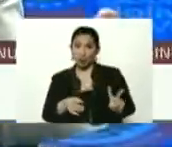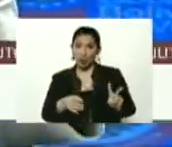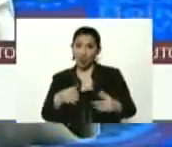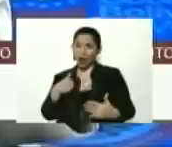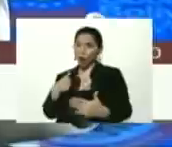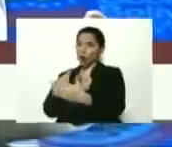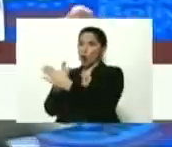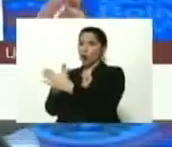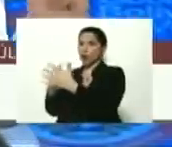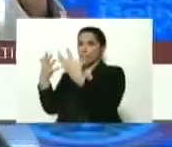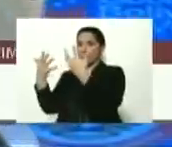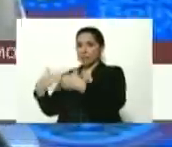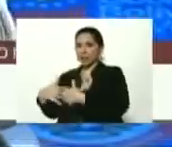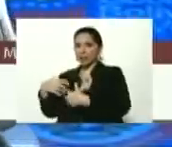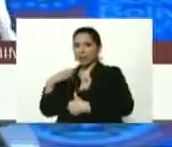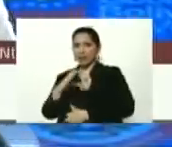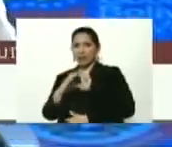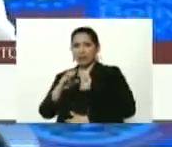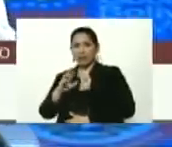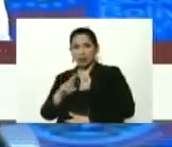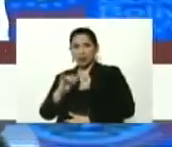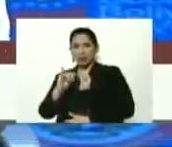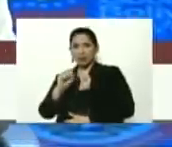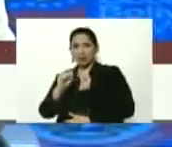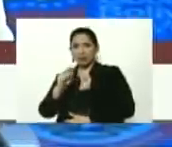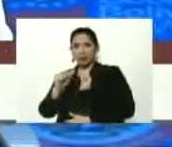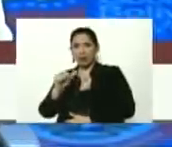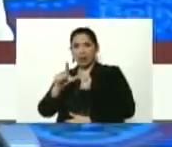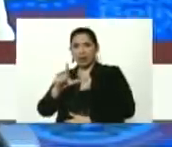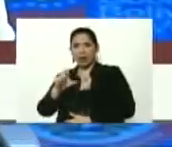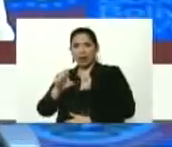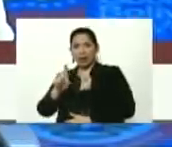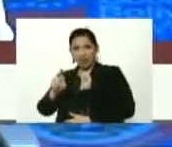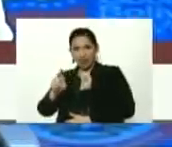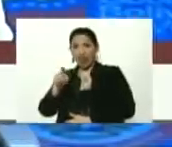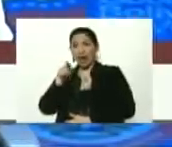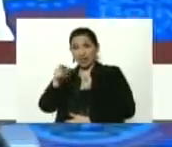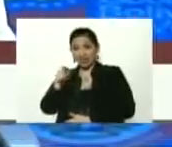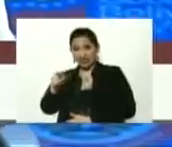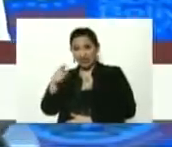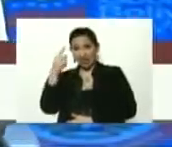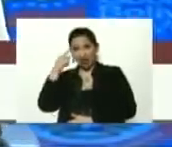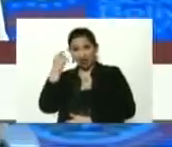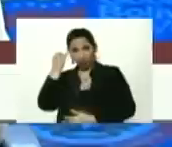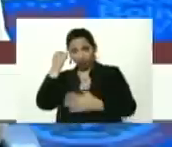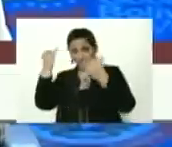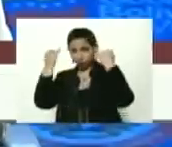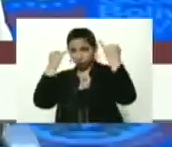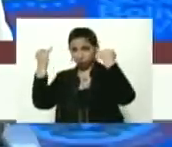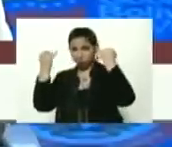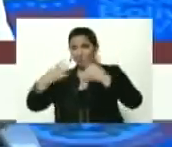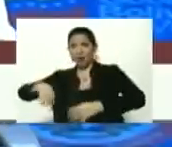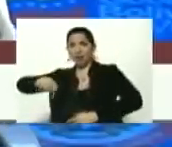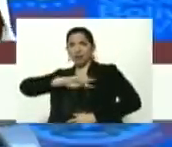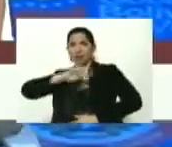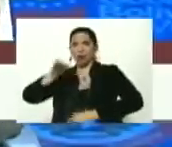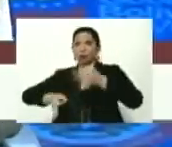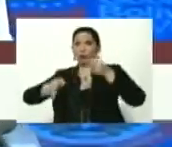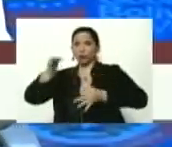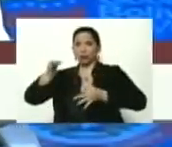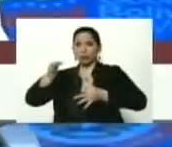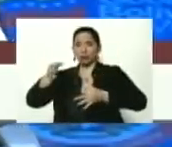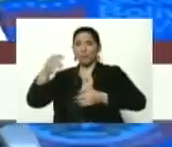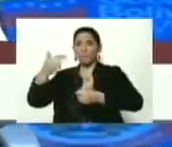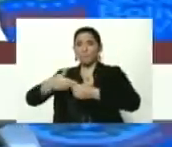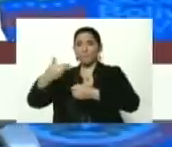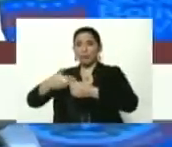contra Cristalex. Allí él es el autor de esta falsedad jurídica de que